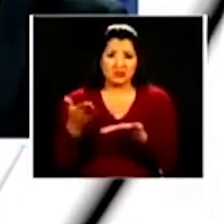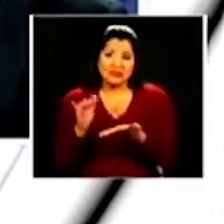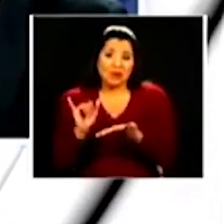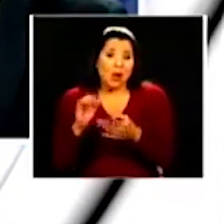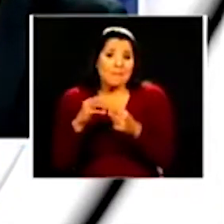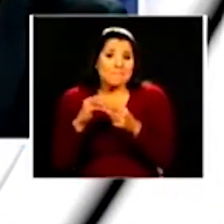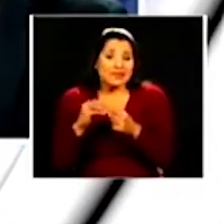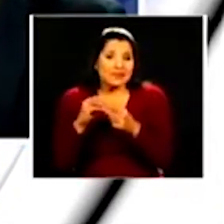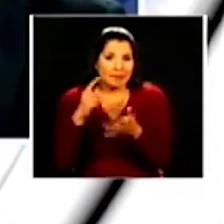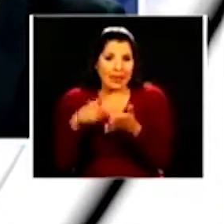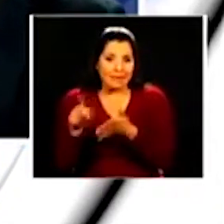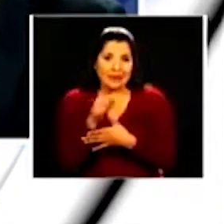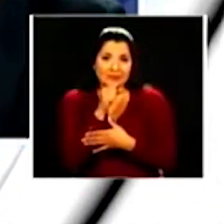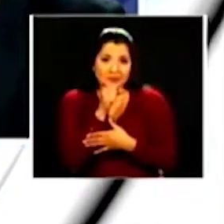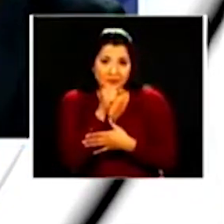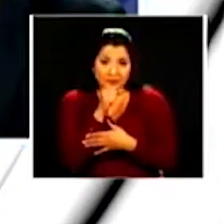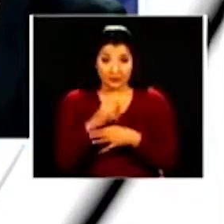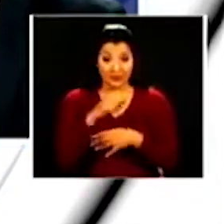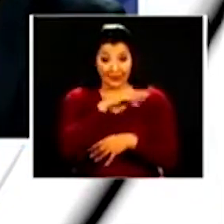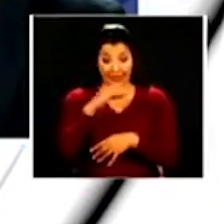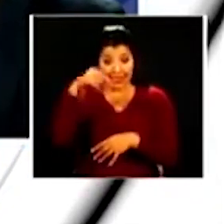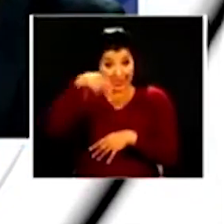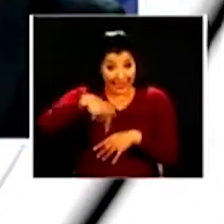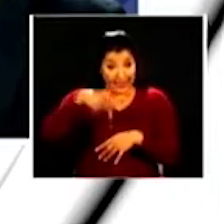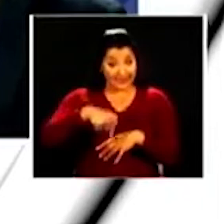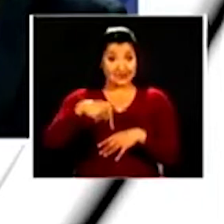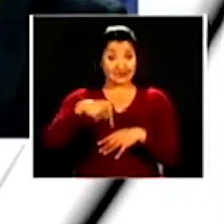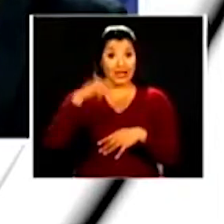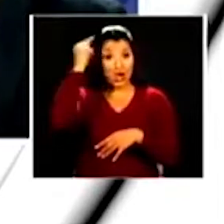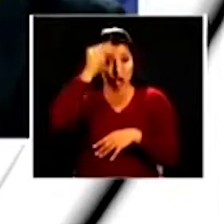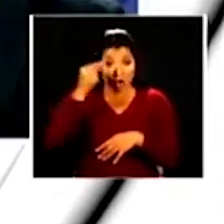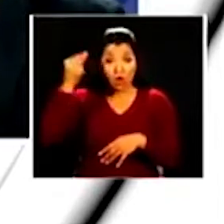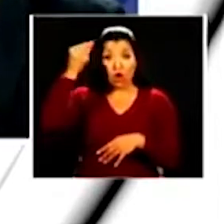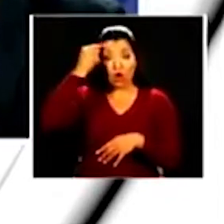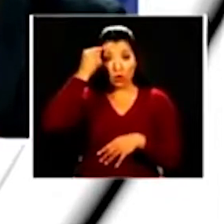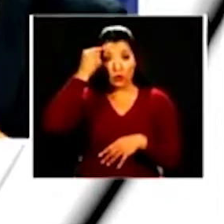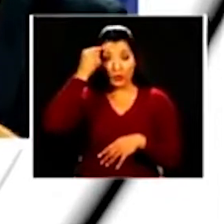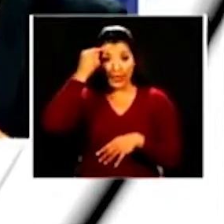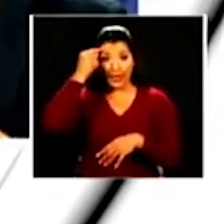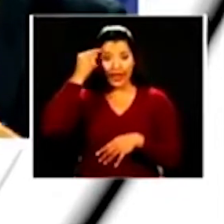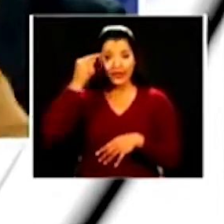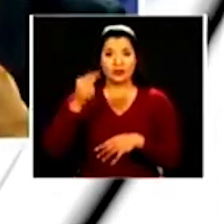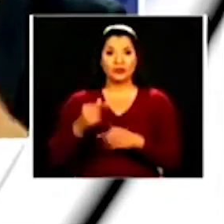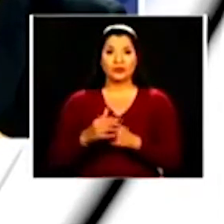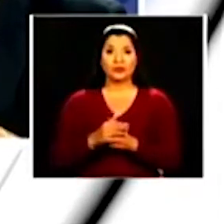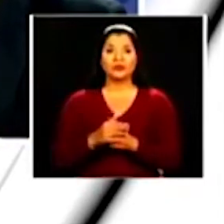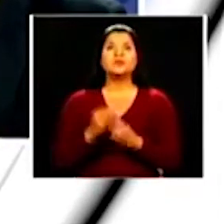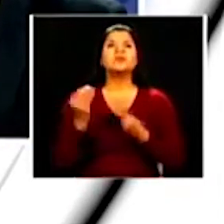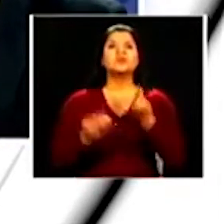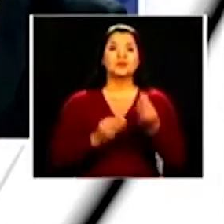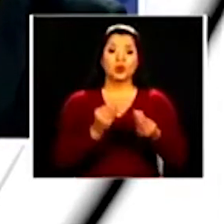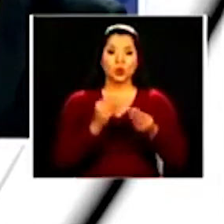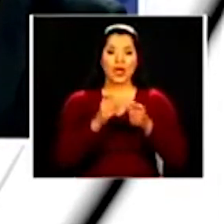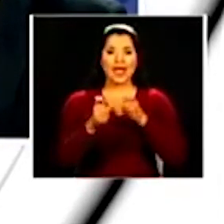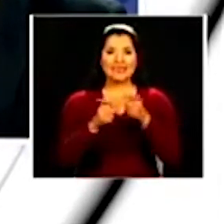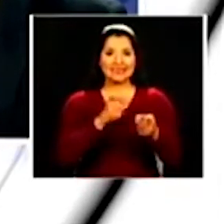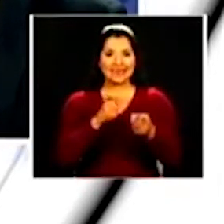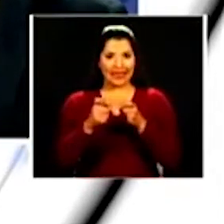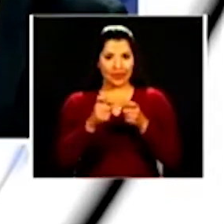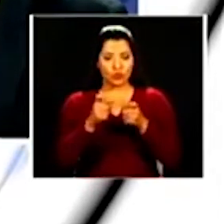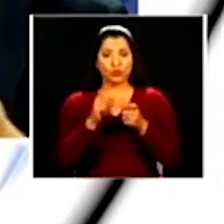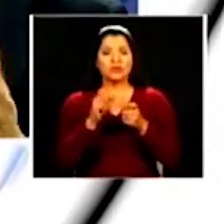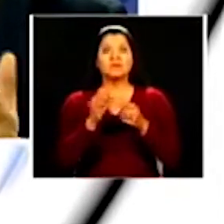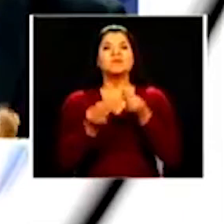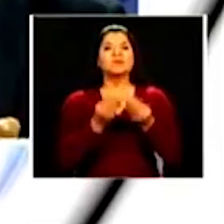los adultos mayores. Y en esta administración se llevó adelante algo que es muy importante, una estrategia en relación de abandono. Más